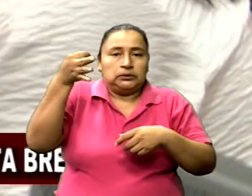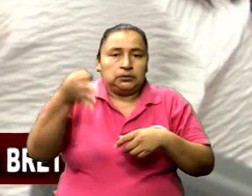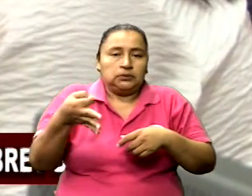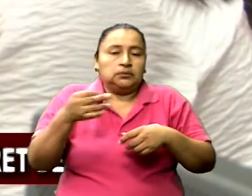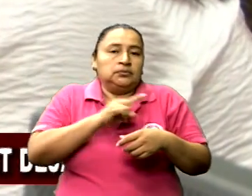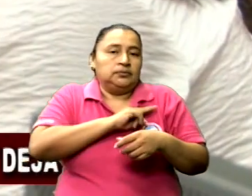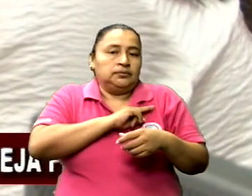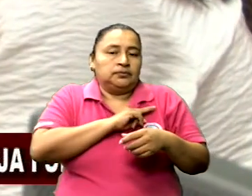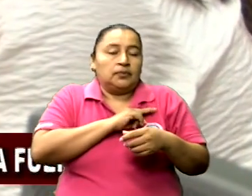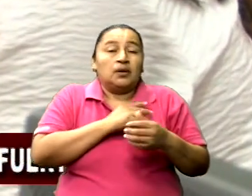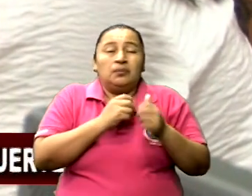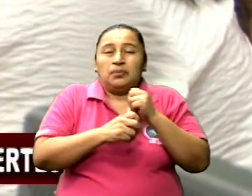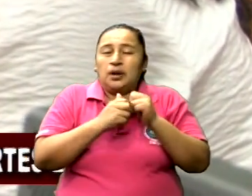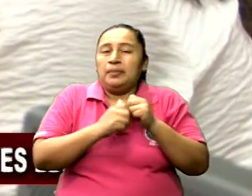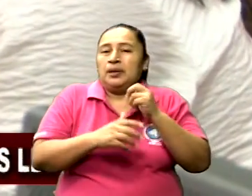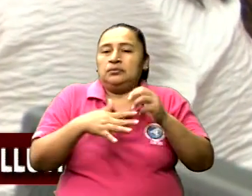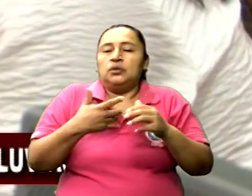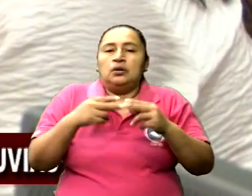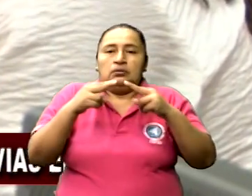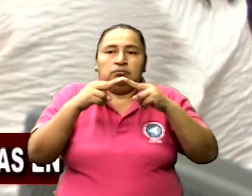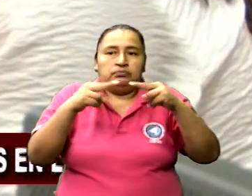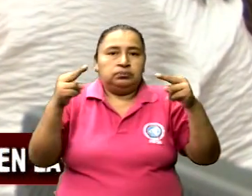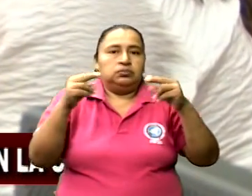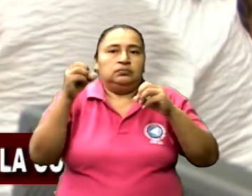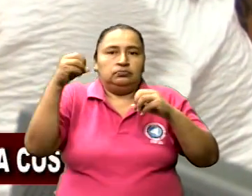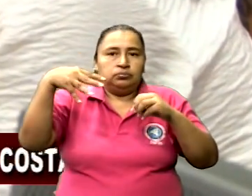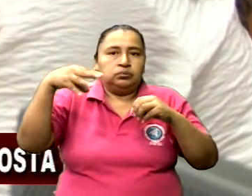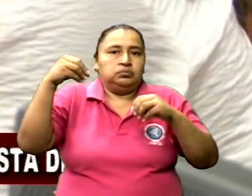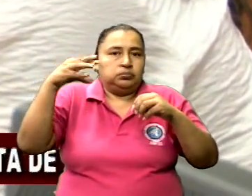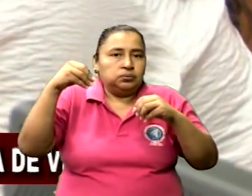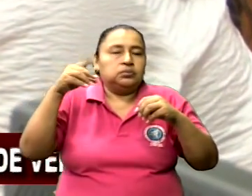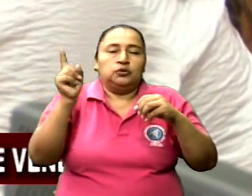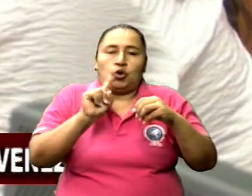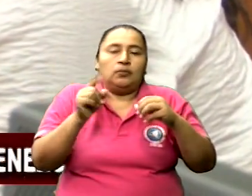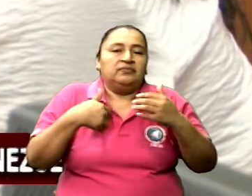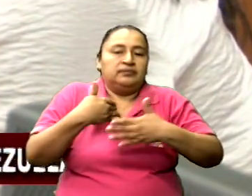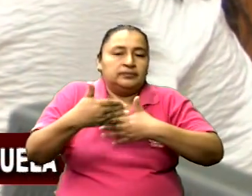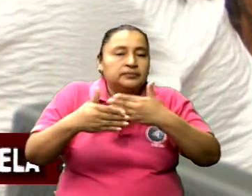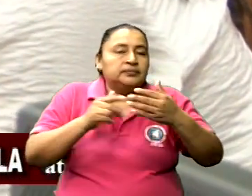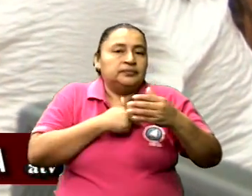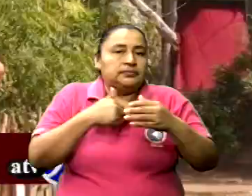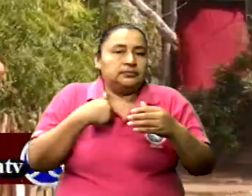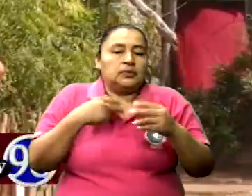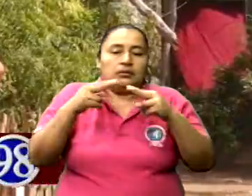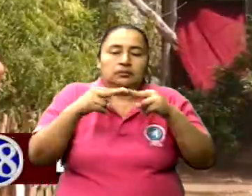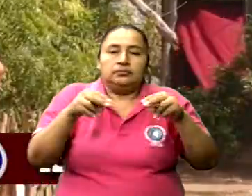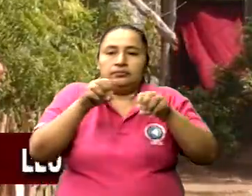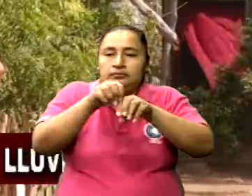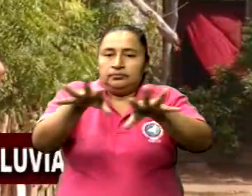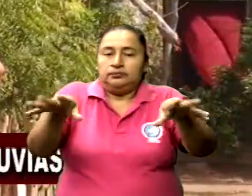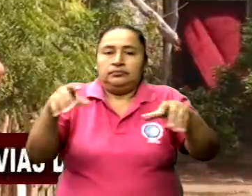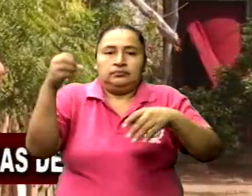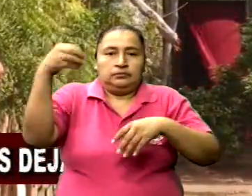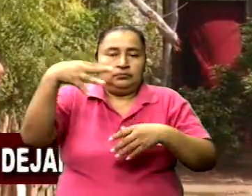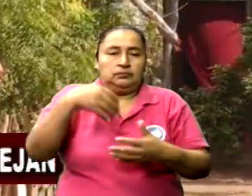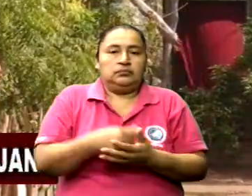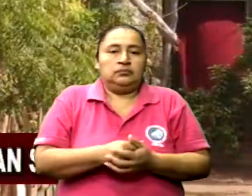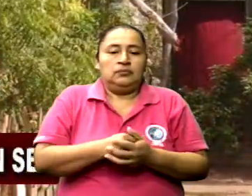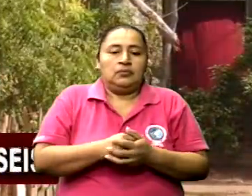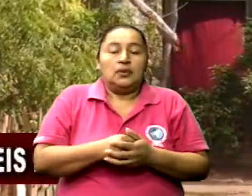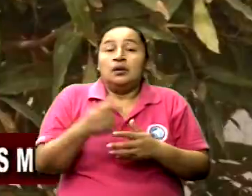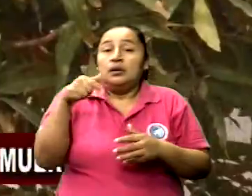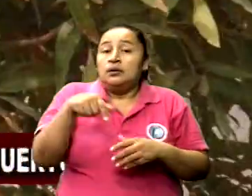haya menos efectos y menos fallas en el tema de la distribución de la energía. La reforma a esta